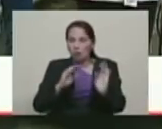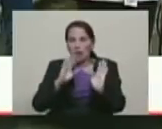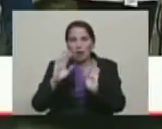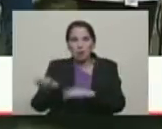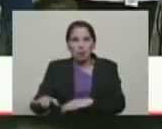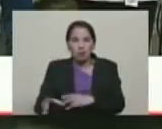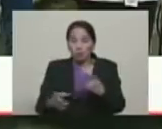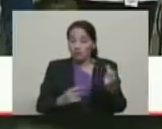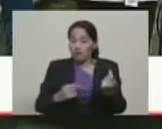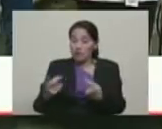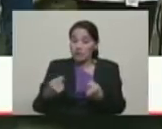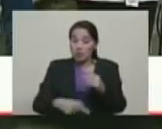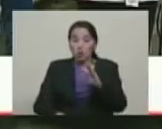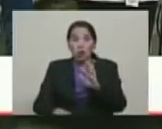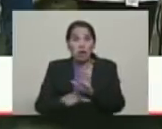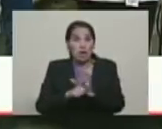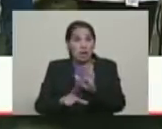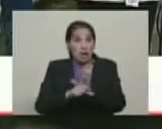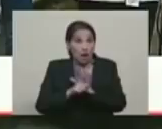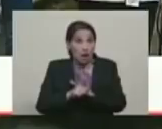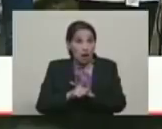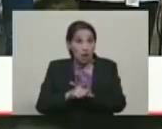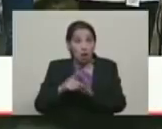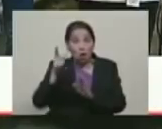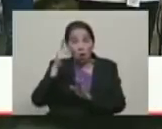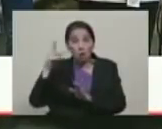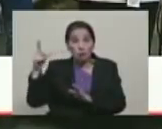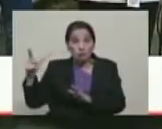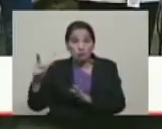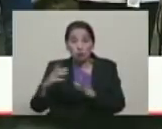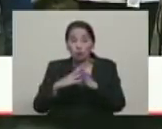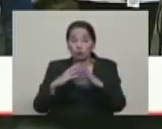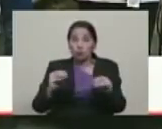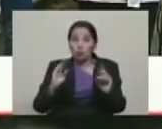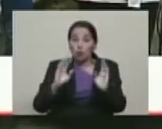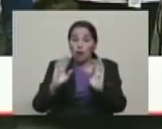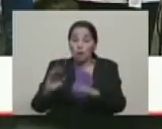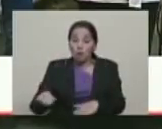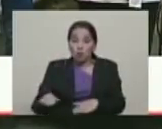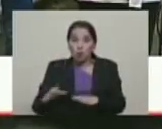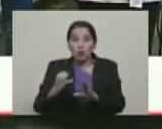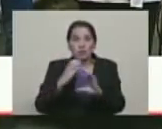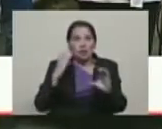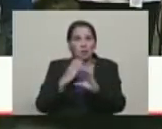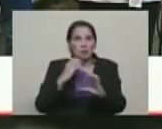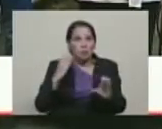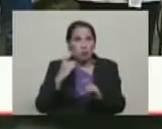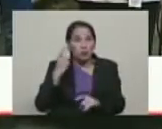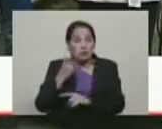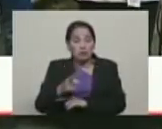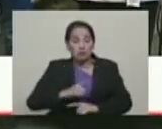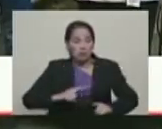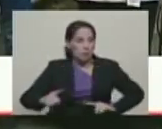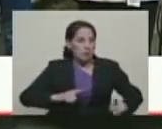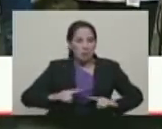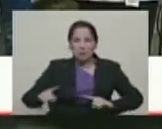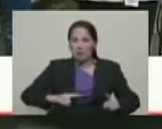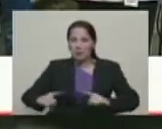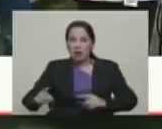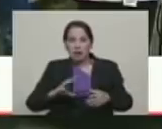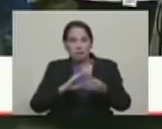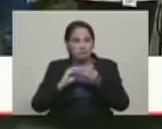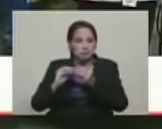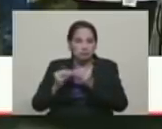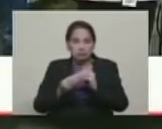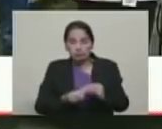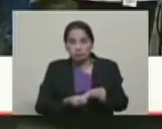financiero, legal, logístico, todo el apoyo en transporte, articular el Ministerio de